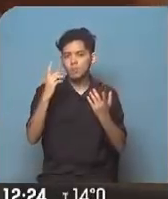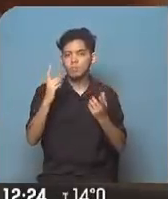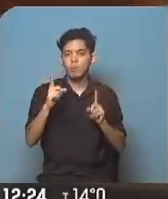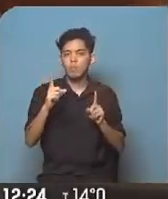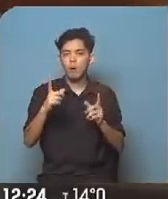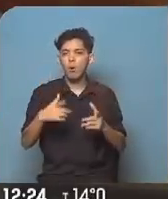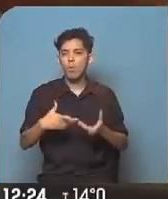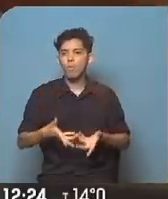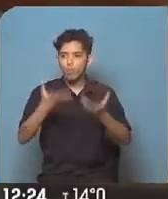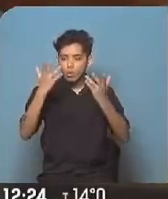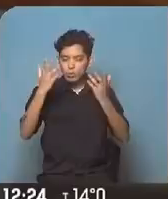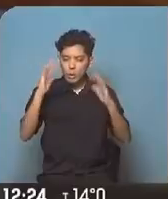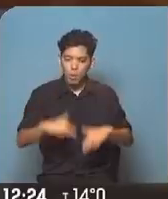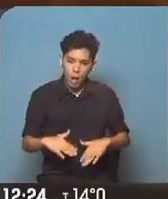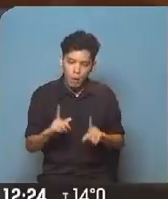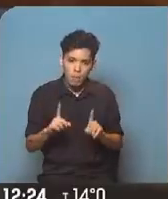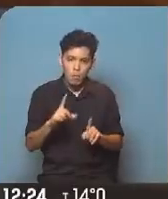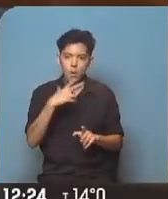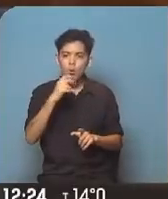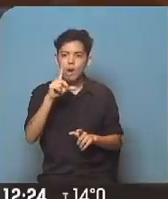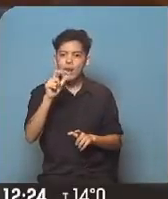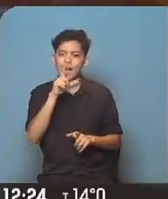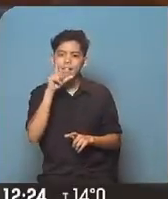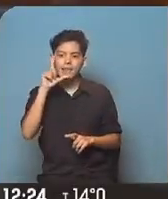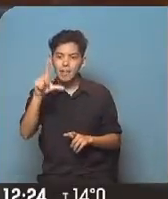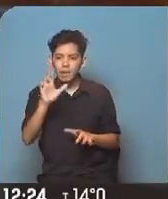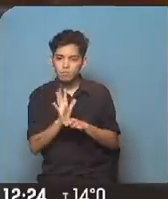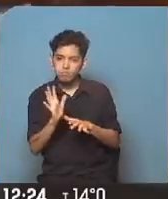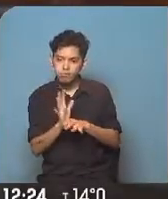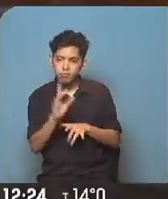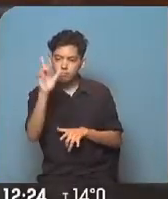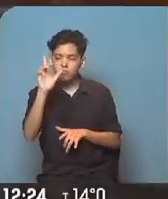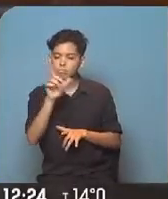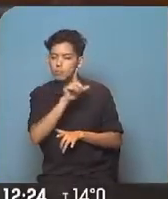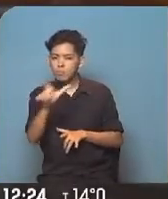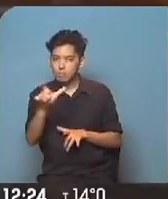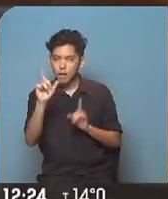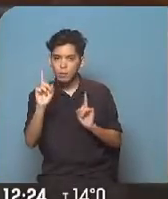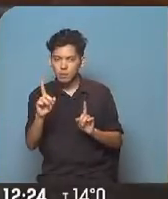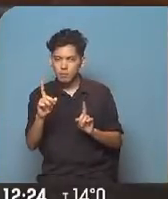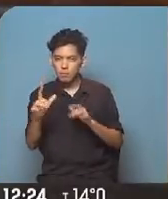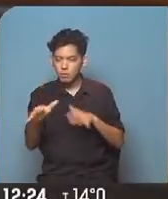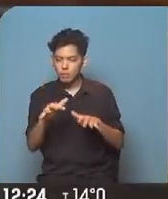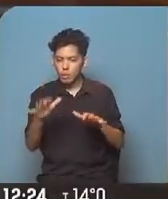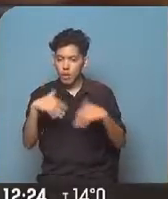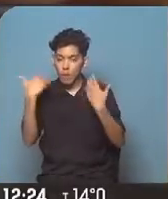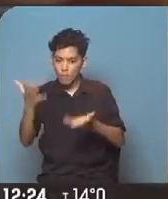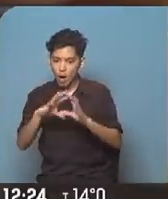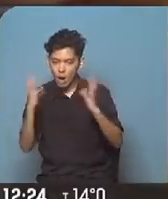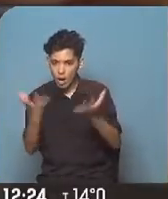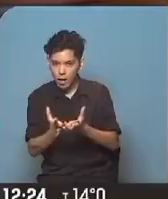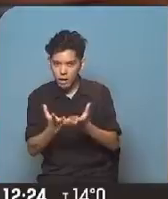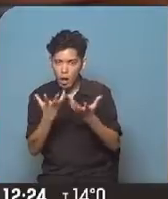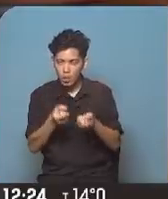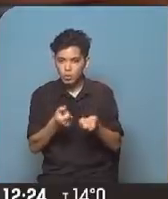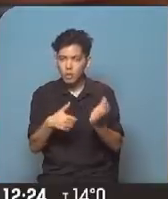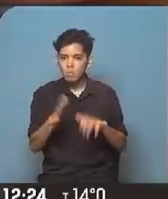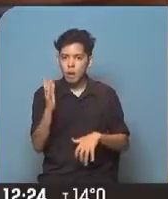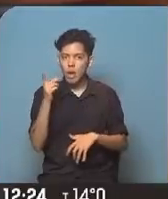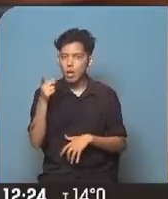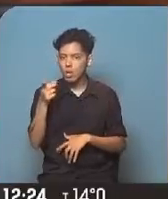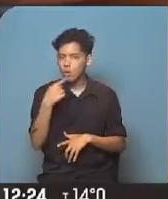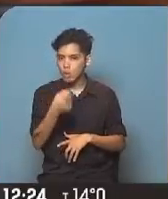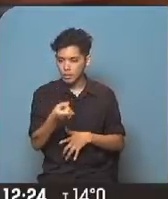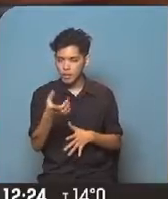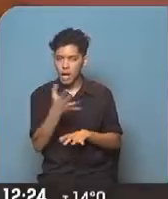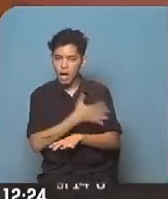y la baja son todas volatilidades. O sea, la volatilidad está presente y está en buena parte explicada por el contexto externo. Ayuda a lo que estamos diciendo, que es una parte